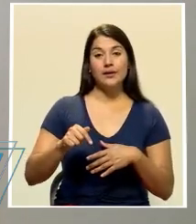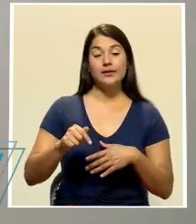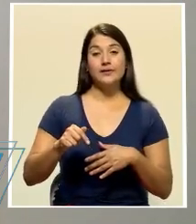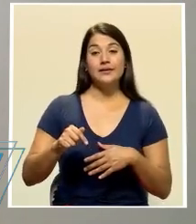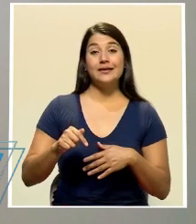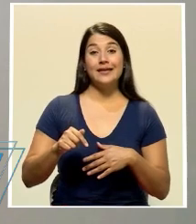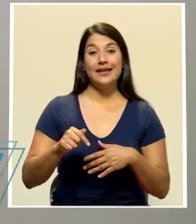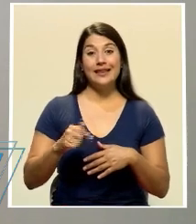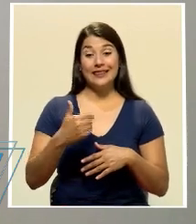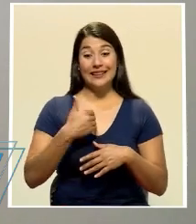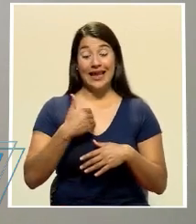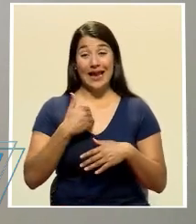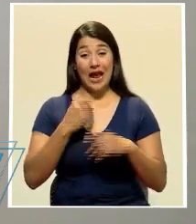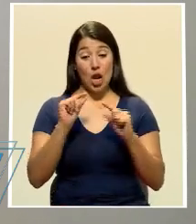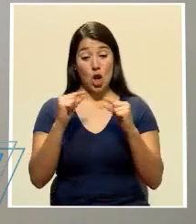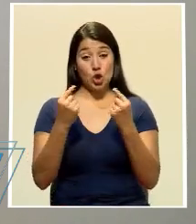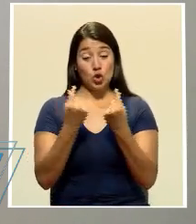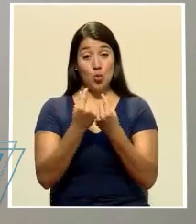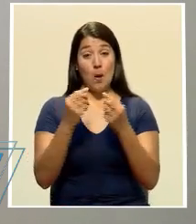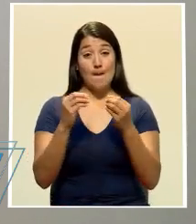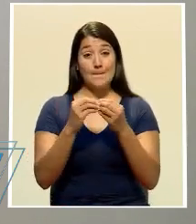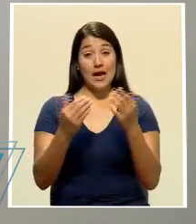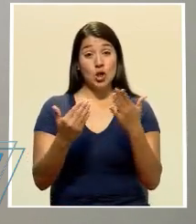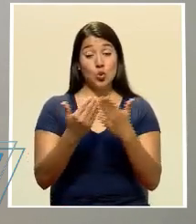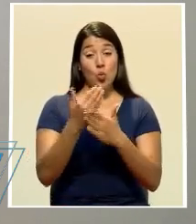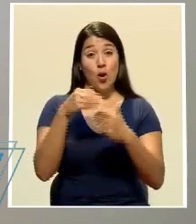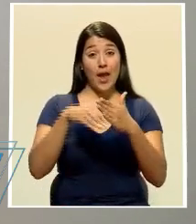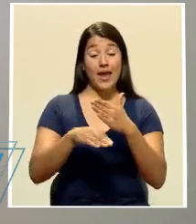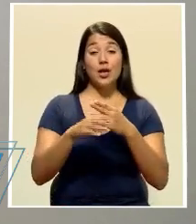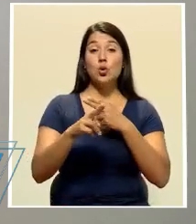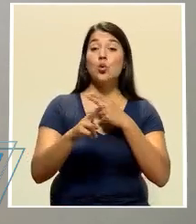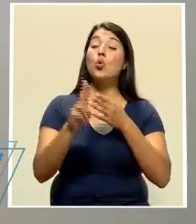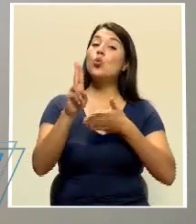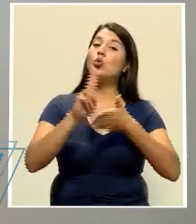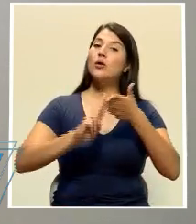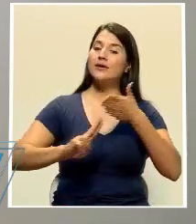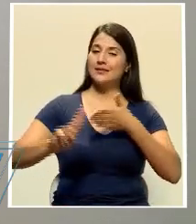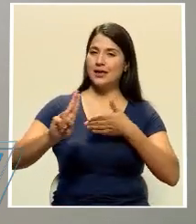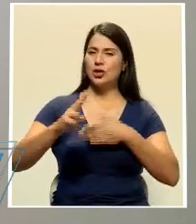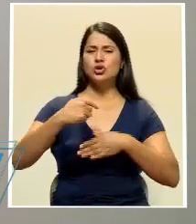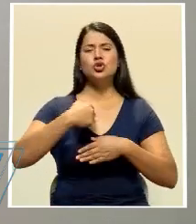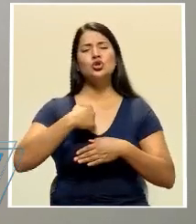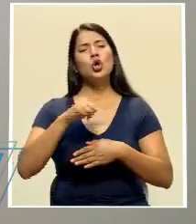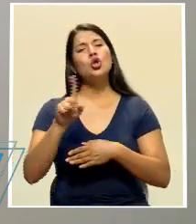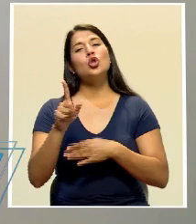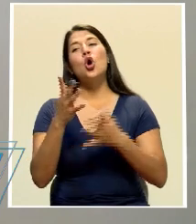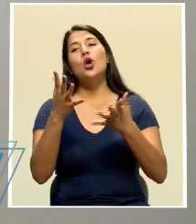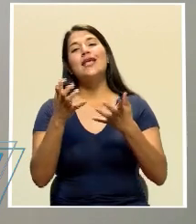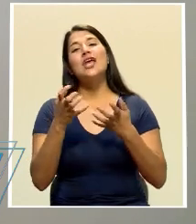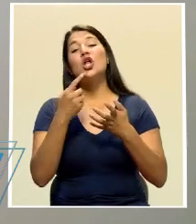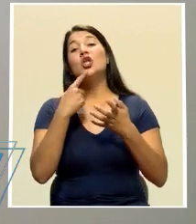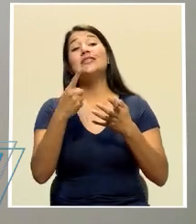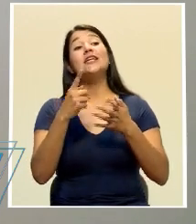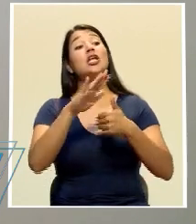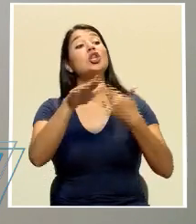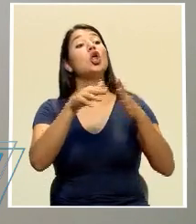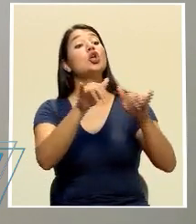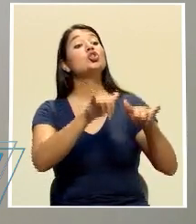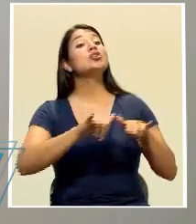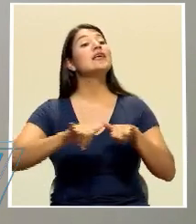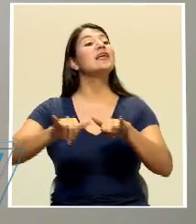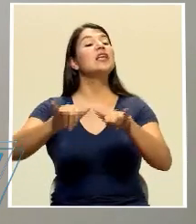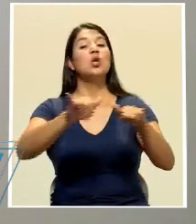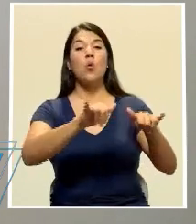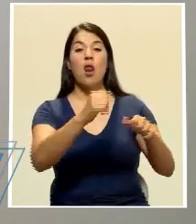las generaciones más nuevas en las universidades. Y no quiero generalizar con esto, pero creo que si ellos no lo están haciendo